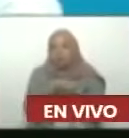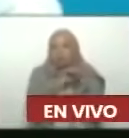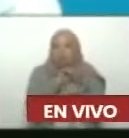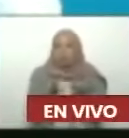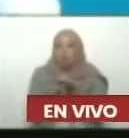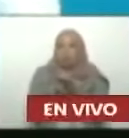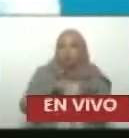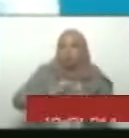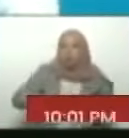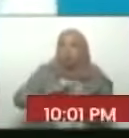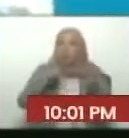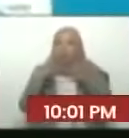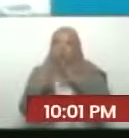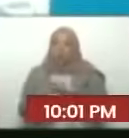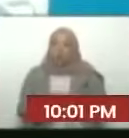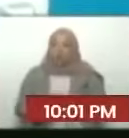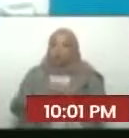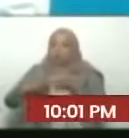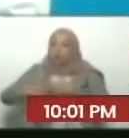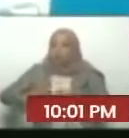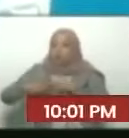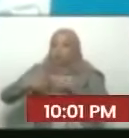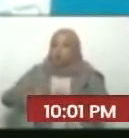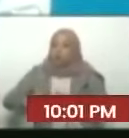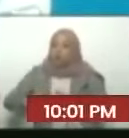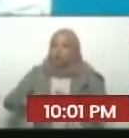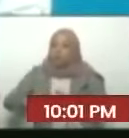fue cambiando nuestra empresa y